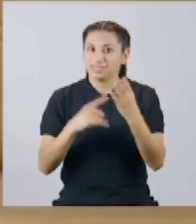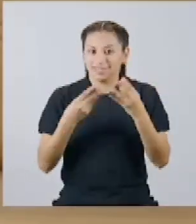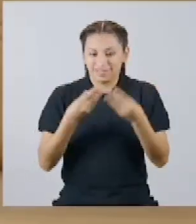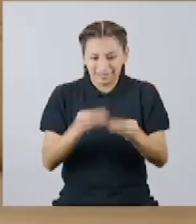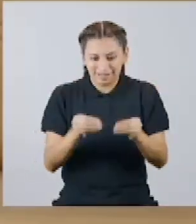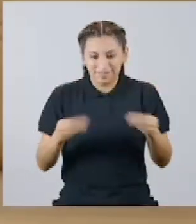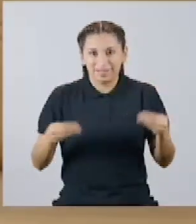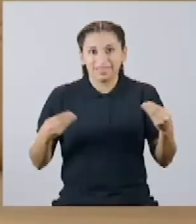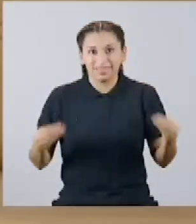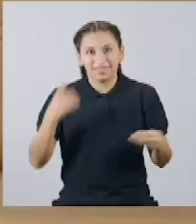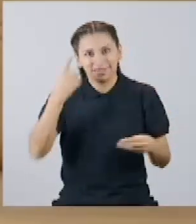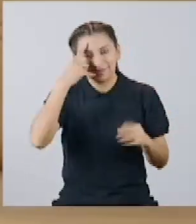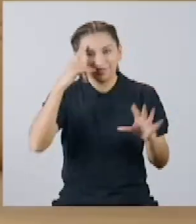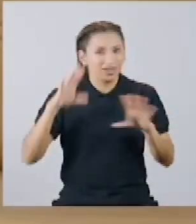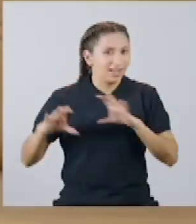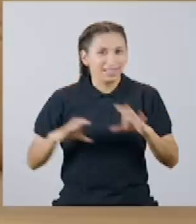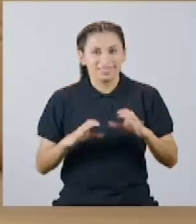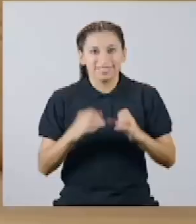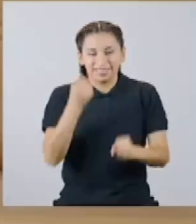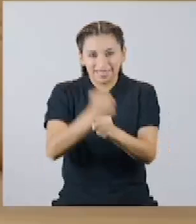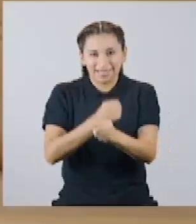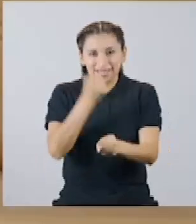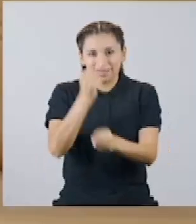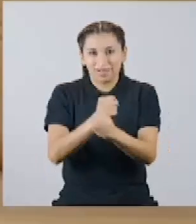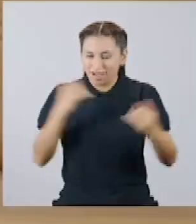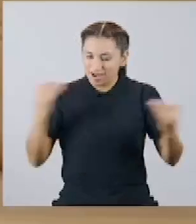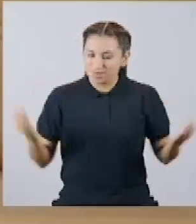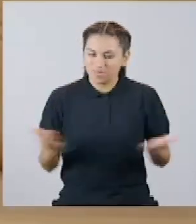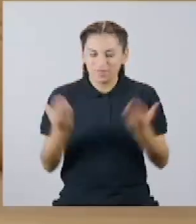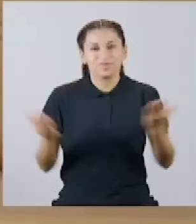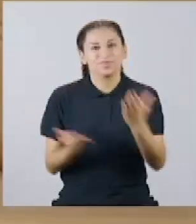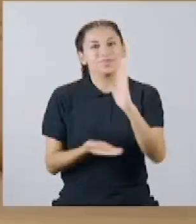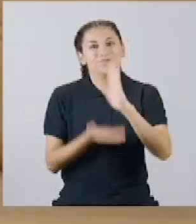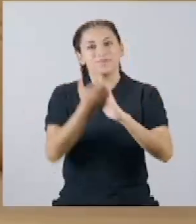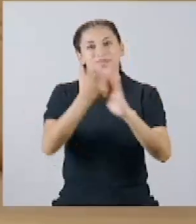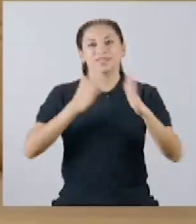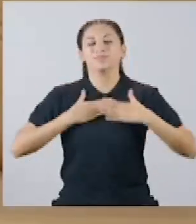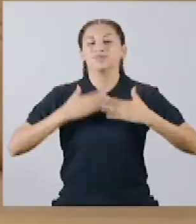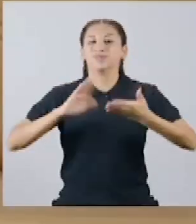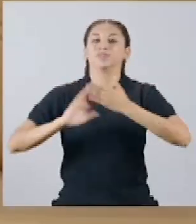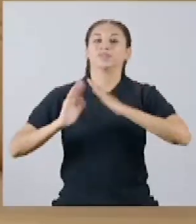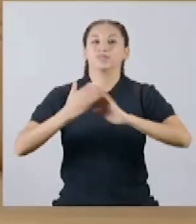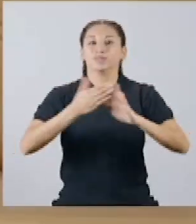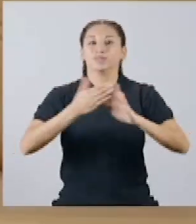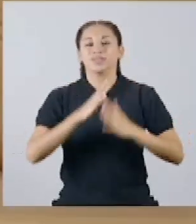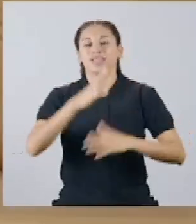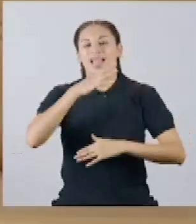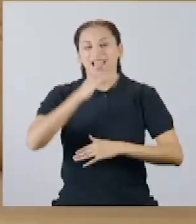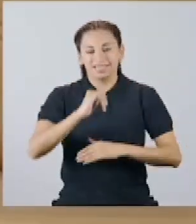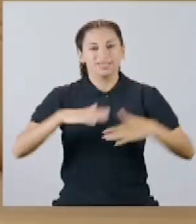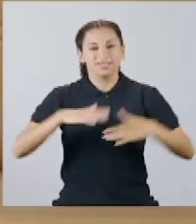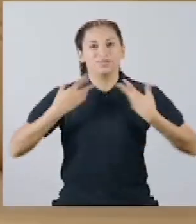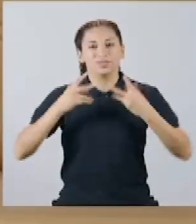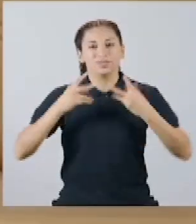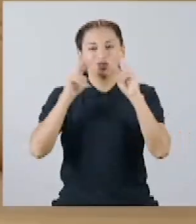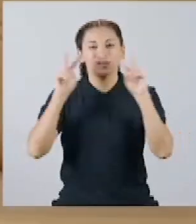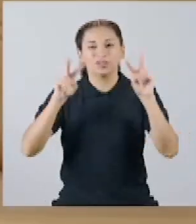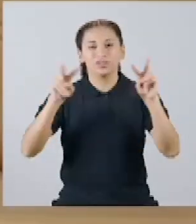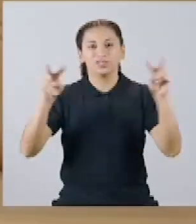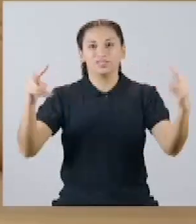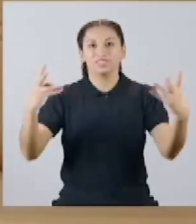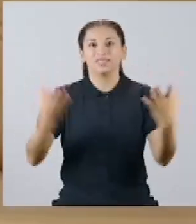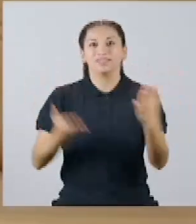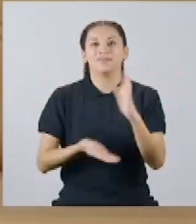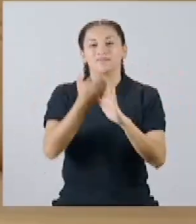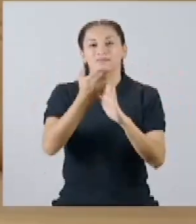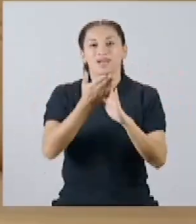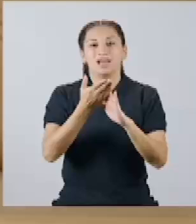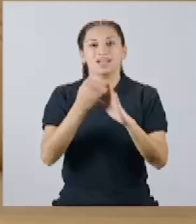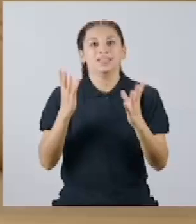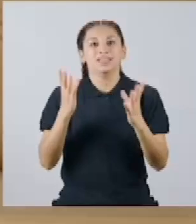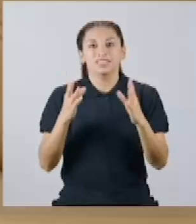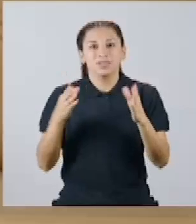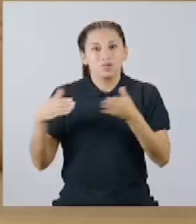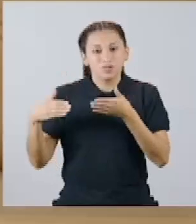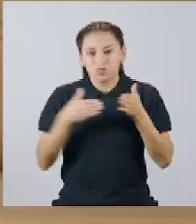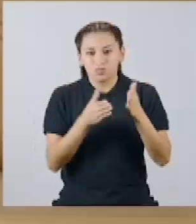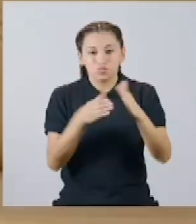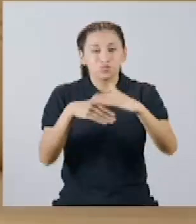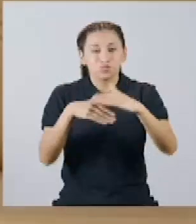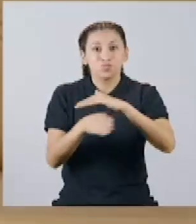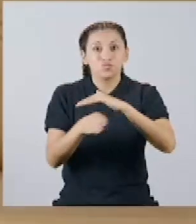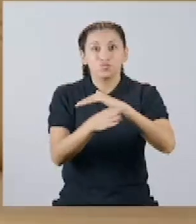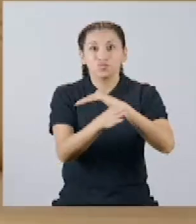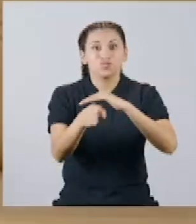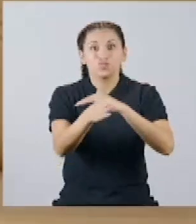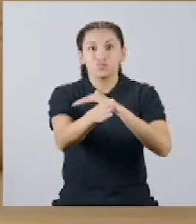material para seguir trabajando en promover más mi localidad y hacer conocer más sobre los acueductos de